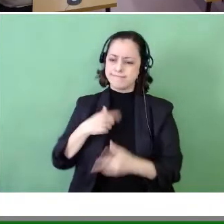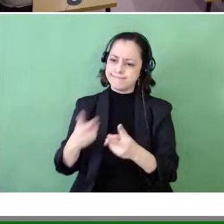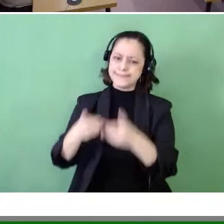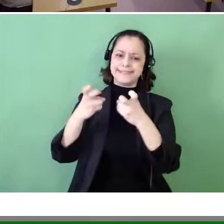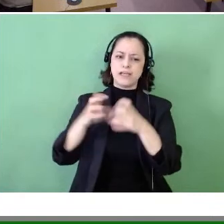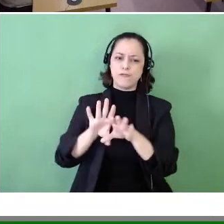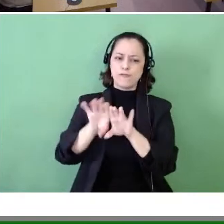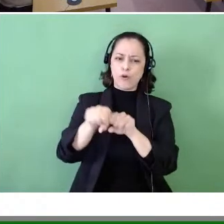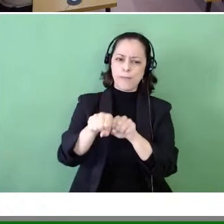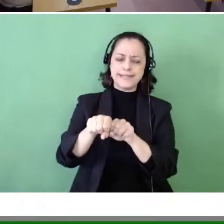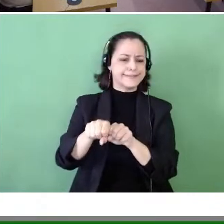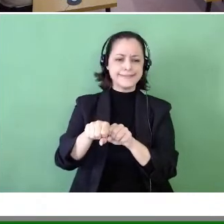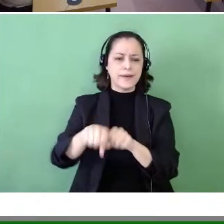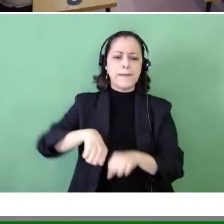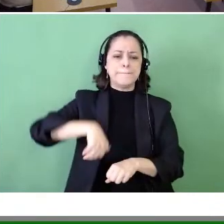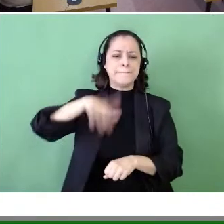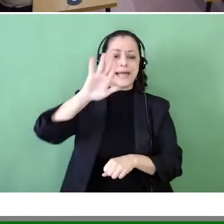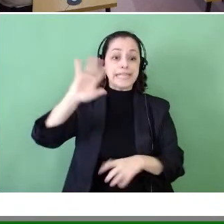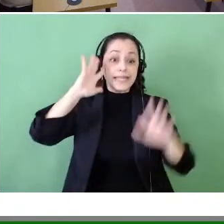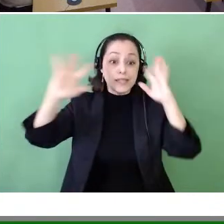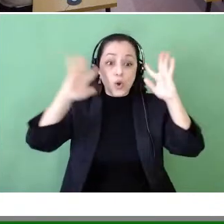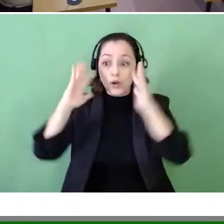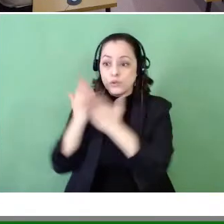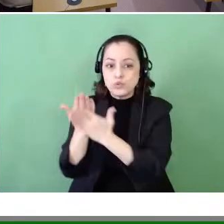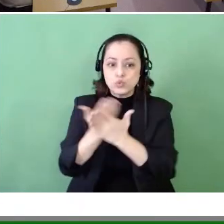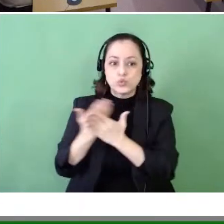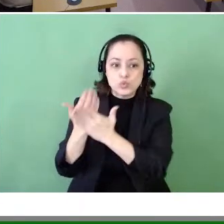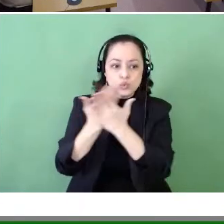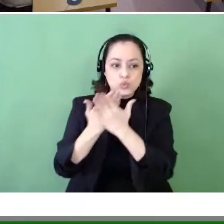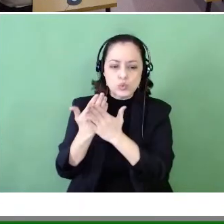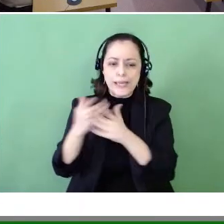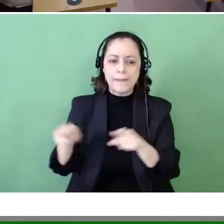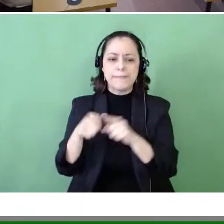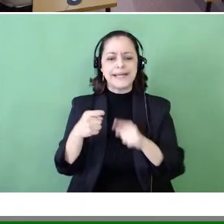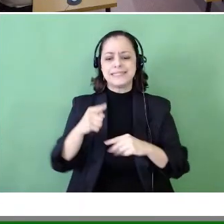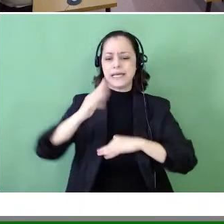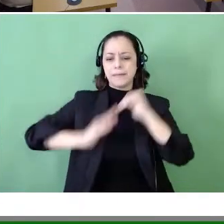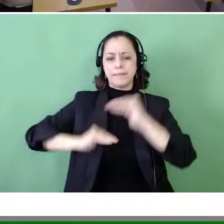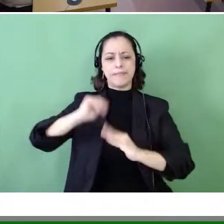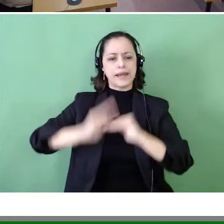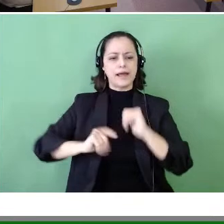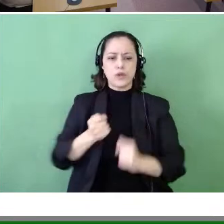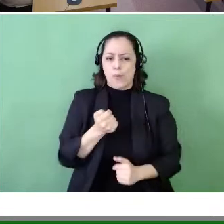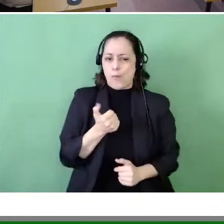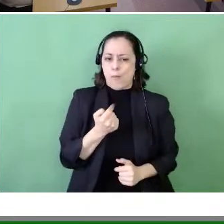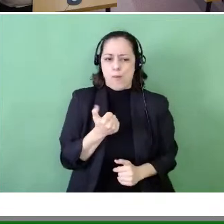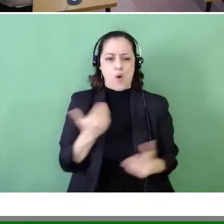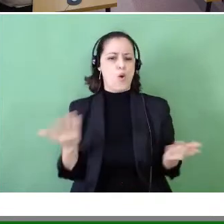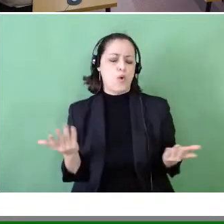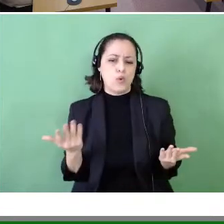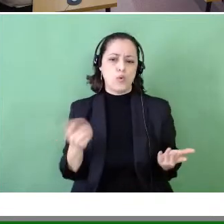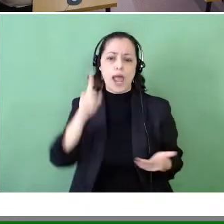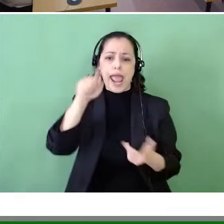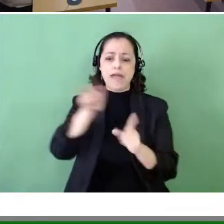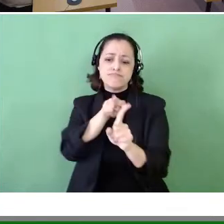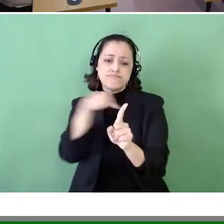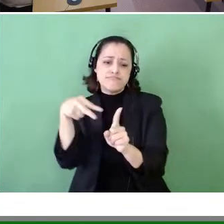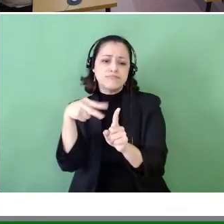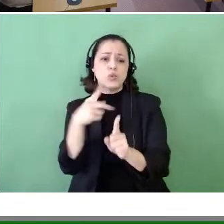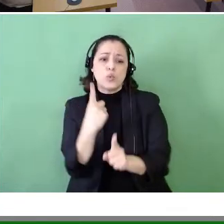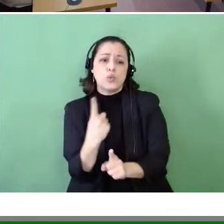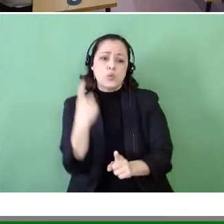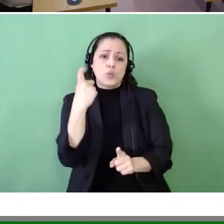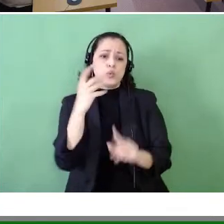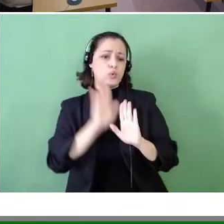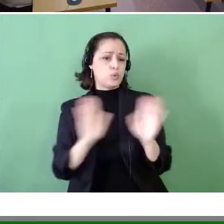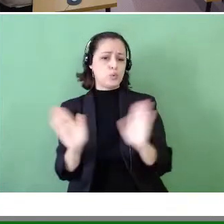estaban muy teóricas y poco prácticas, pero de un punto de vista muy particular y muy exploratorio, claro. Y por